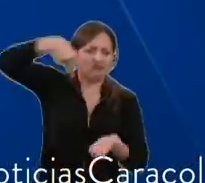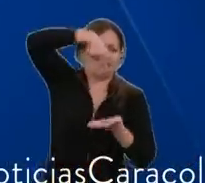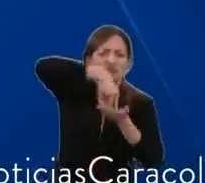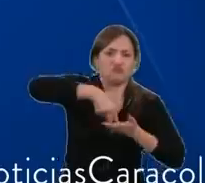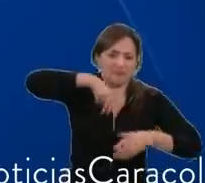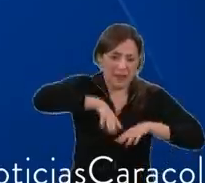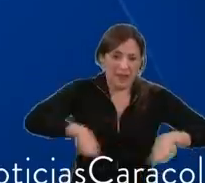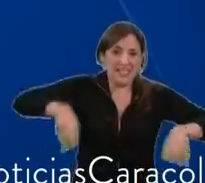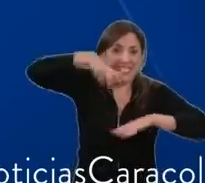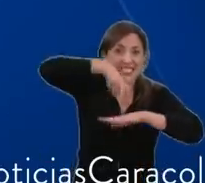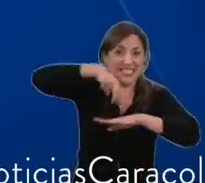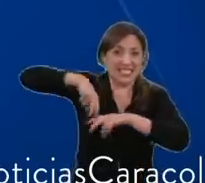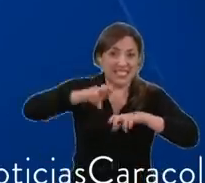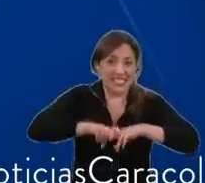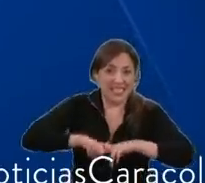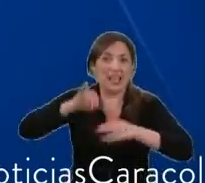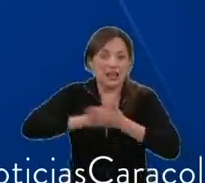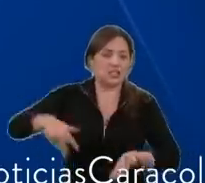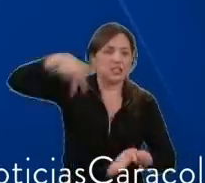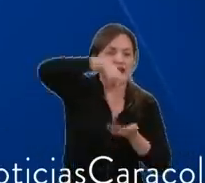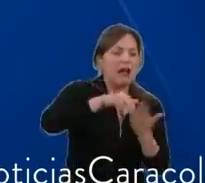y sus compañeros le responden.